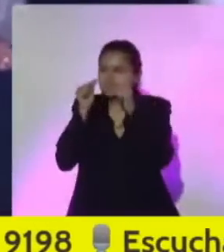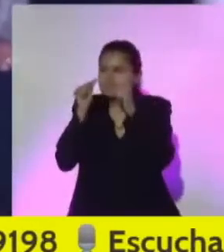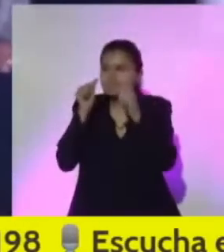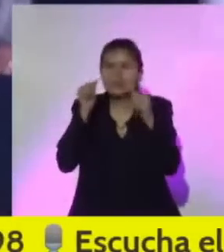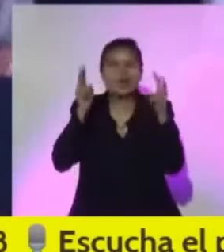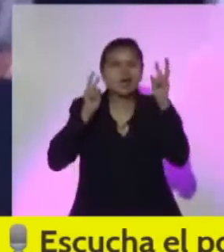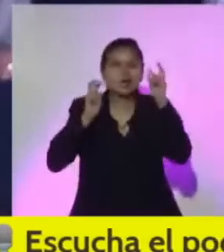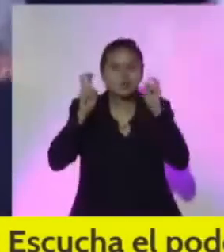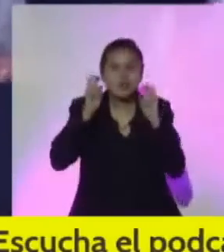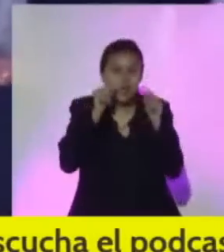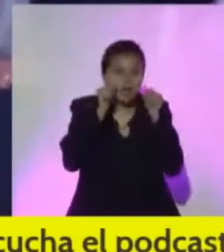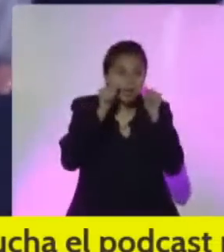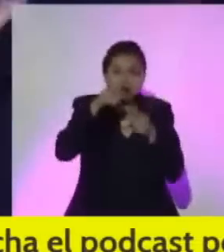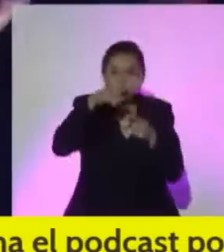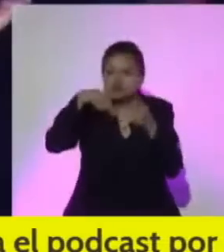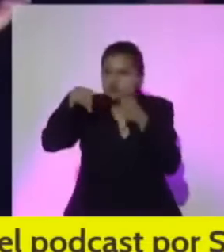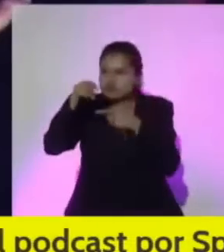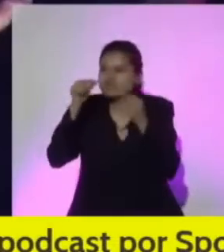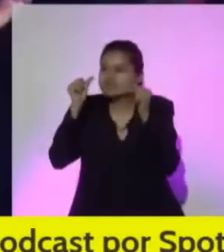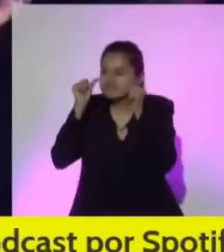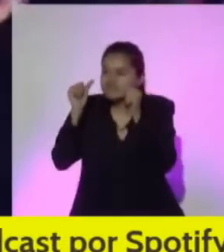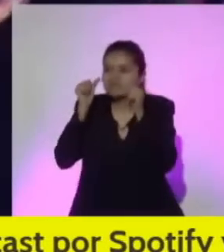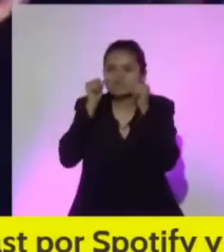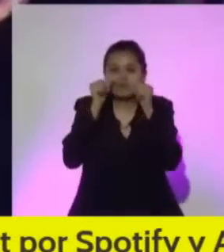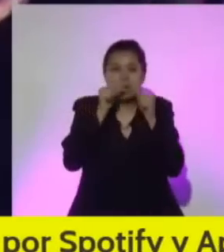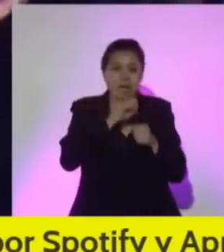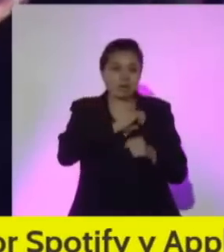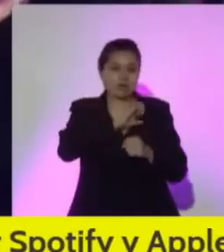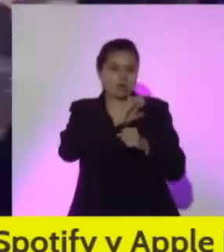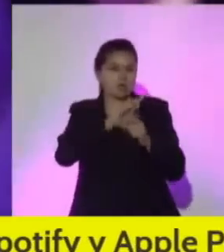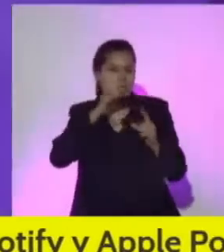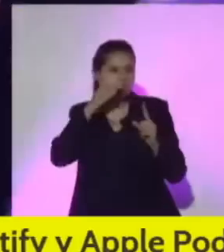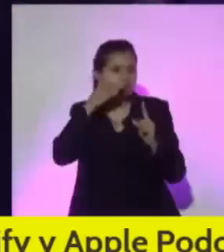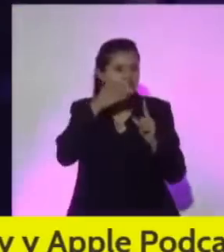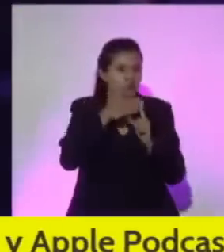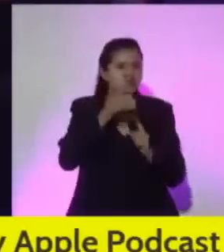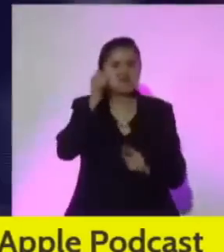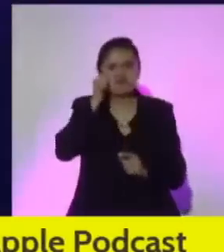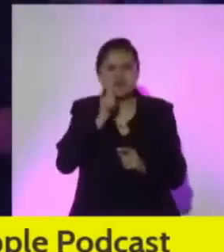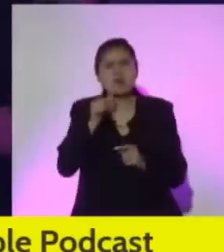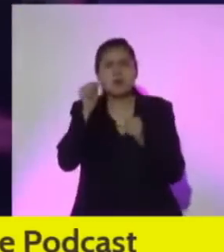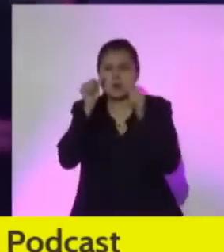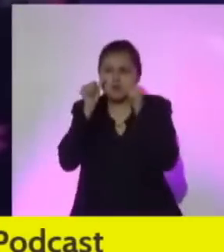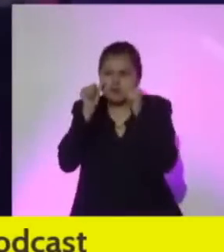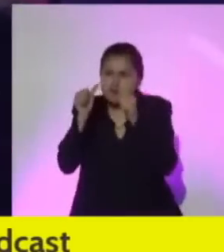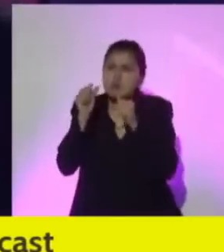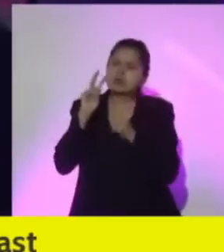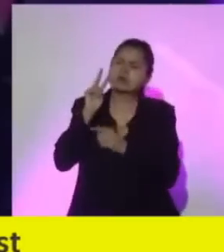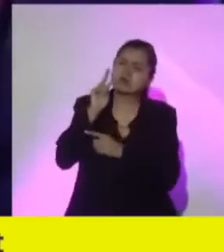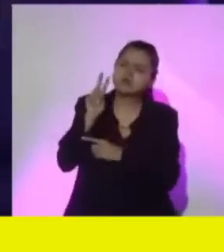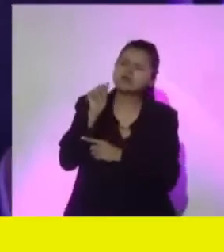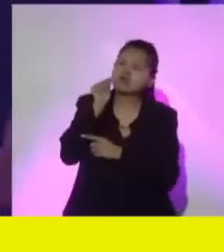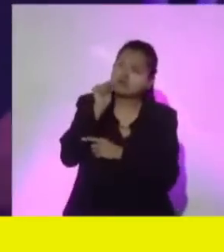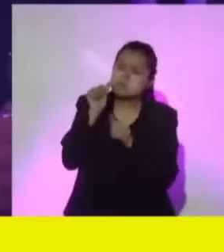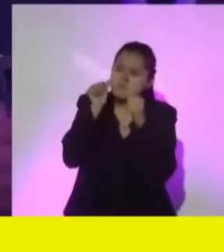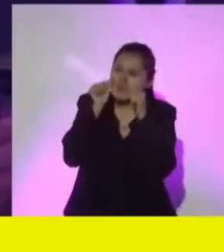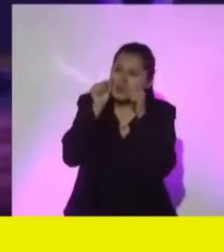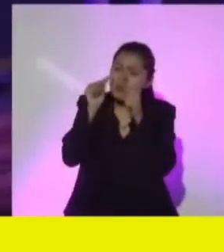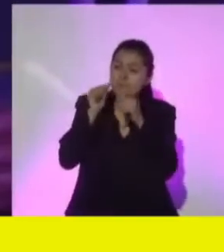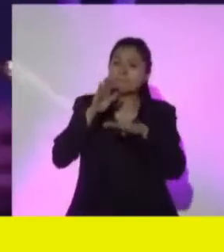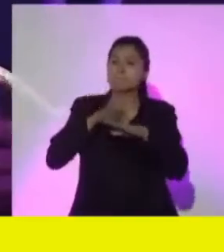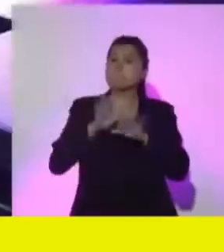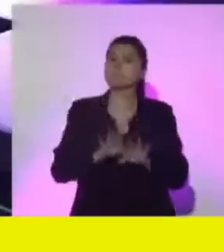Porque siempre es muy importante Escuchar a Los especialistas siempre los oímos siempre los escuchamos pero es más